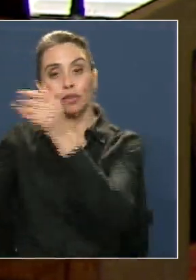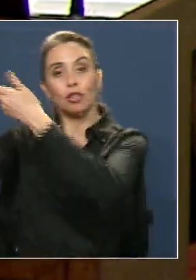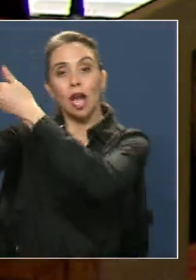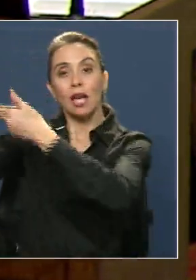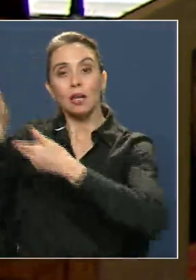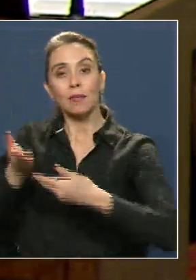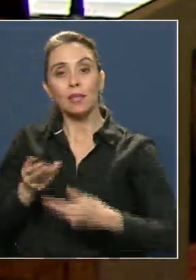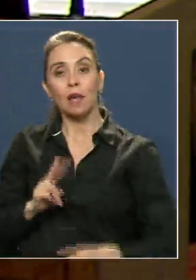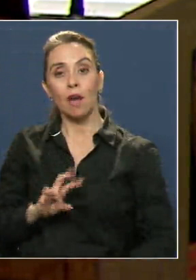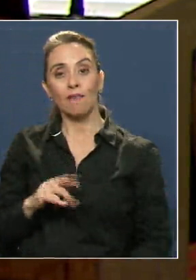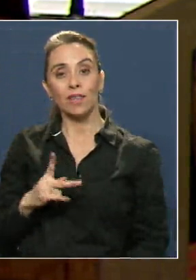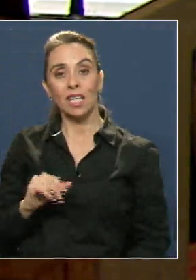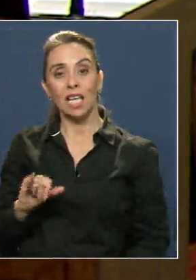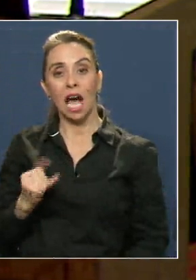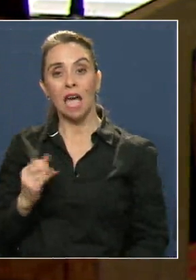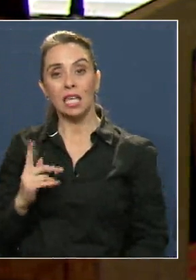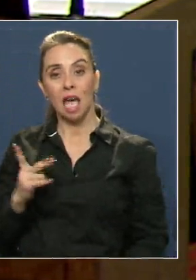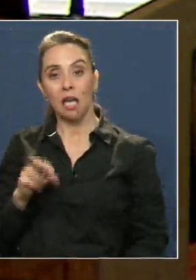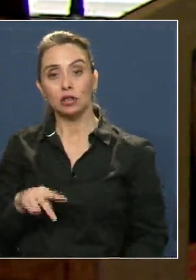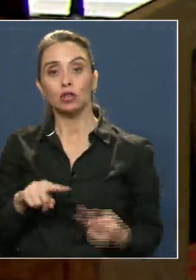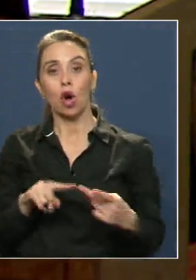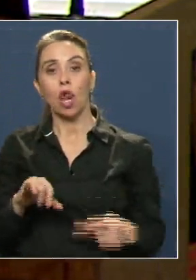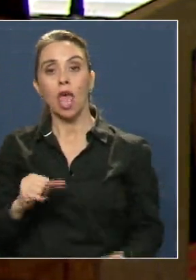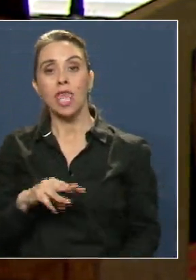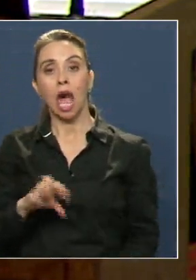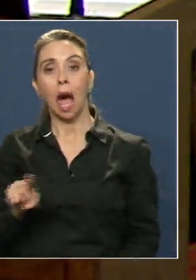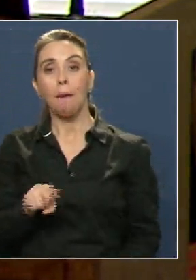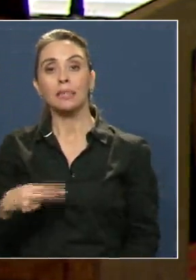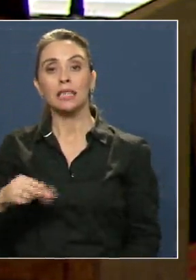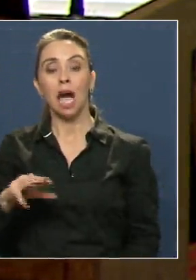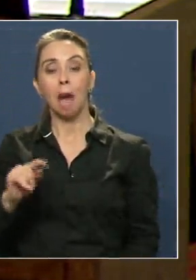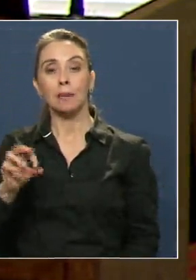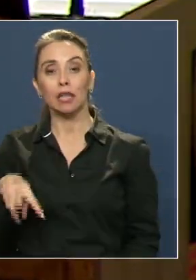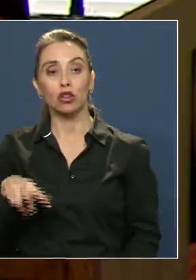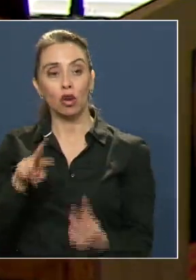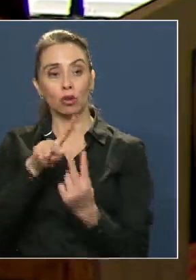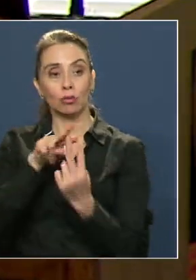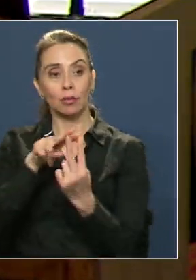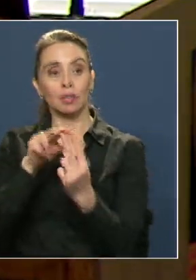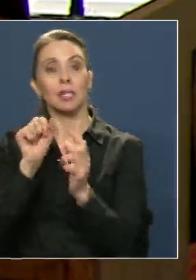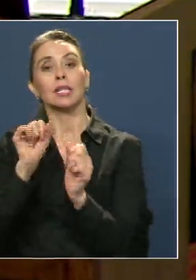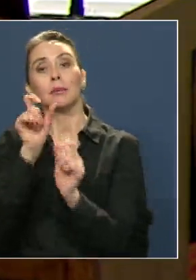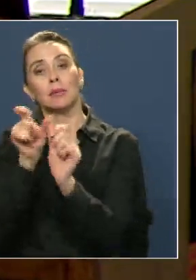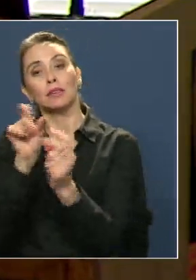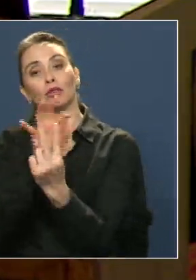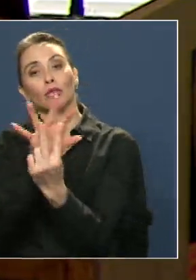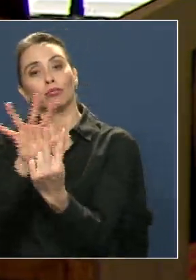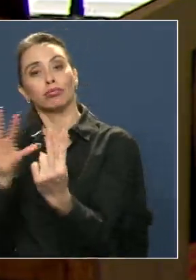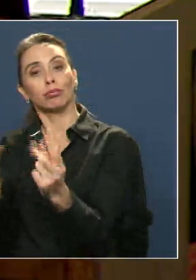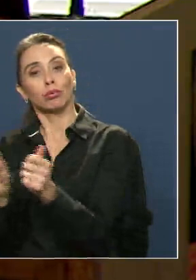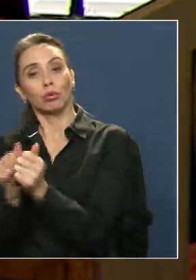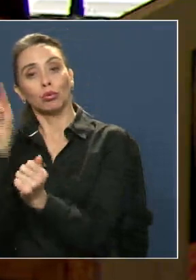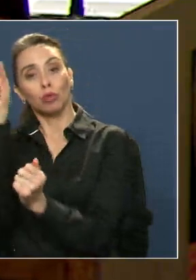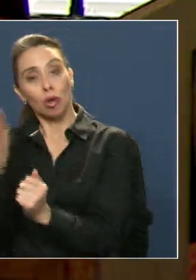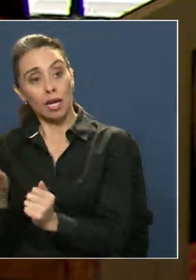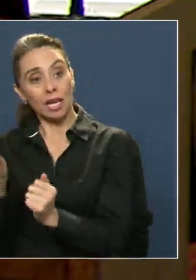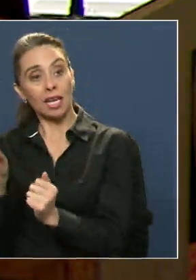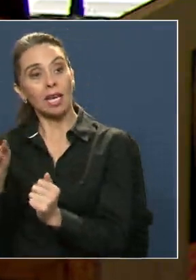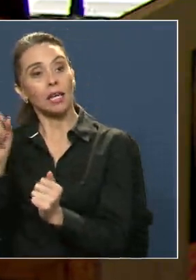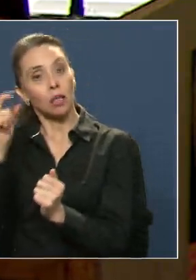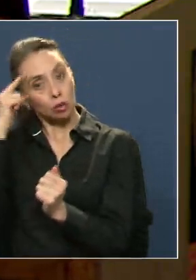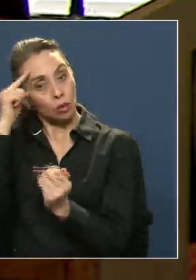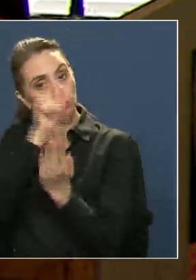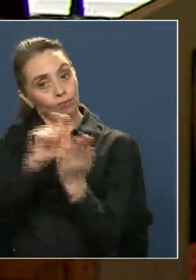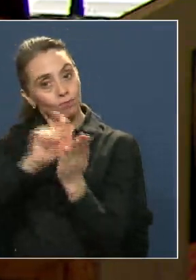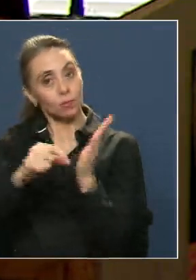presentes, a Vinca Jackson, a James Hamilton, que, bueno, sin lugar a dudas, y quienes lo acompañan, son los autores realmente de esta